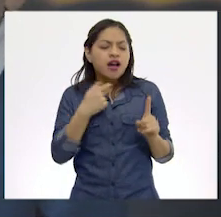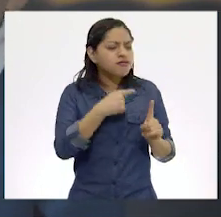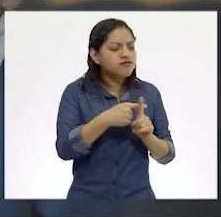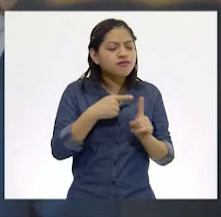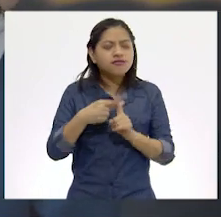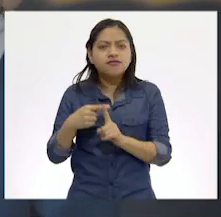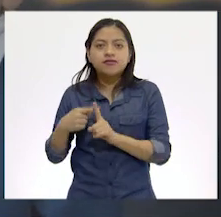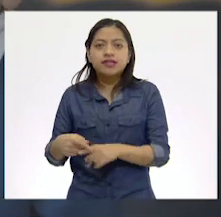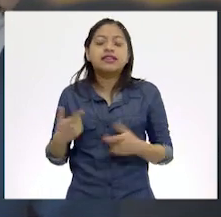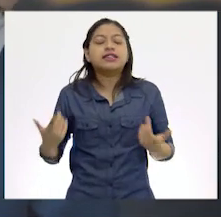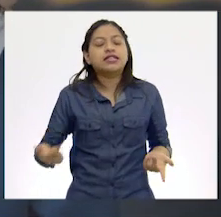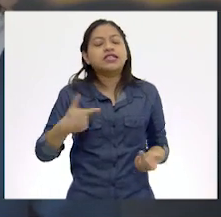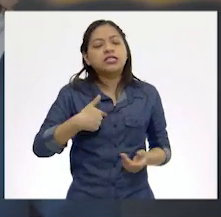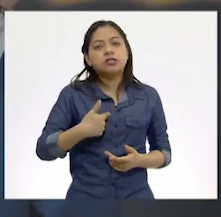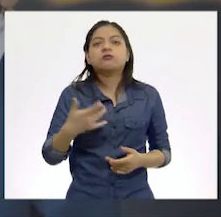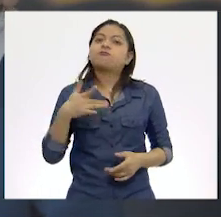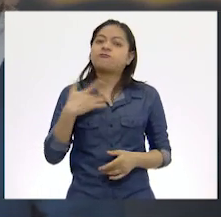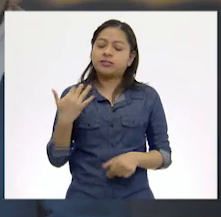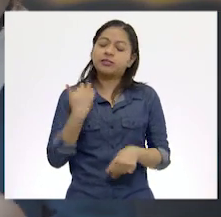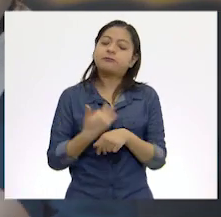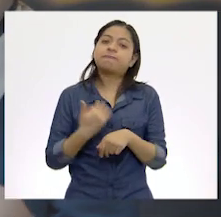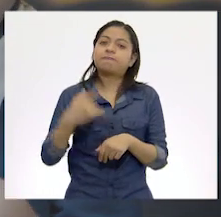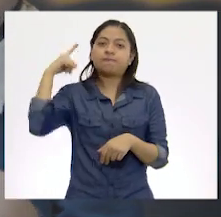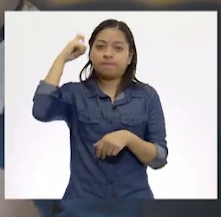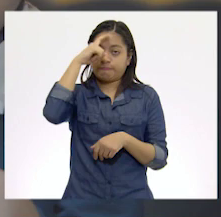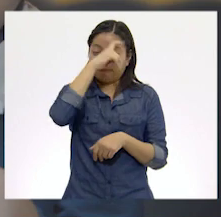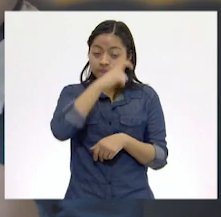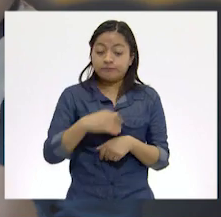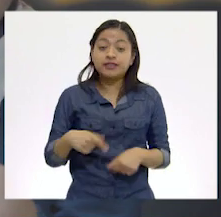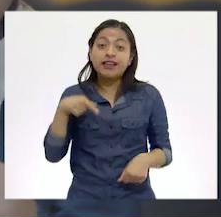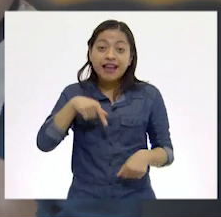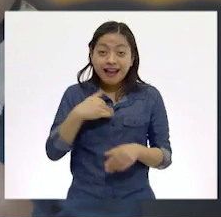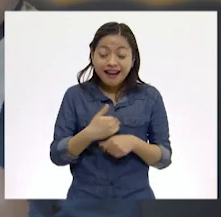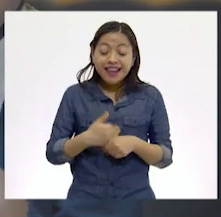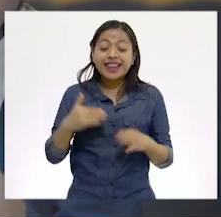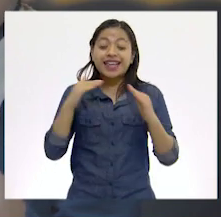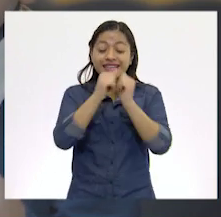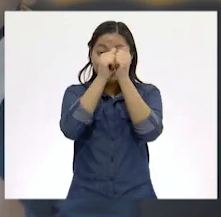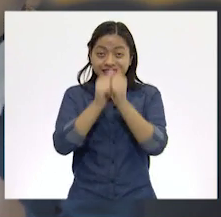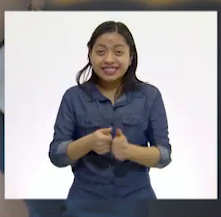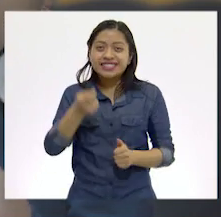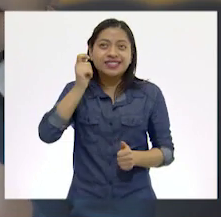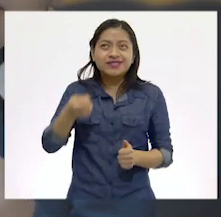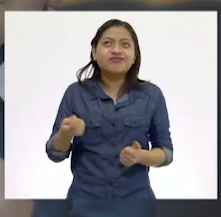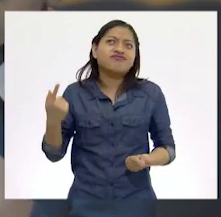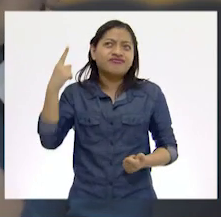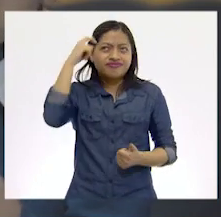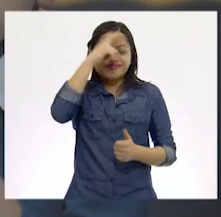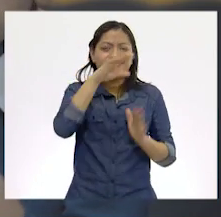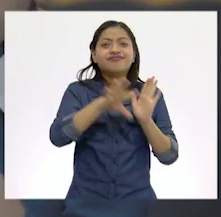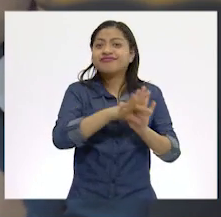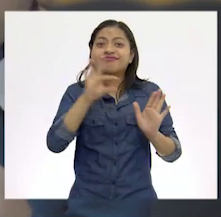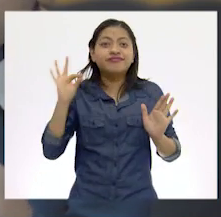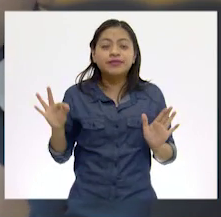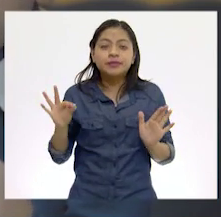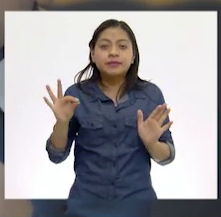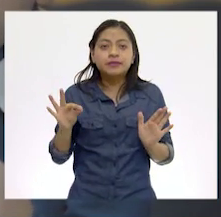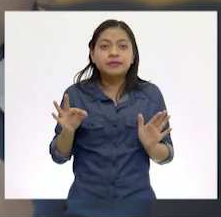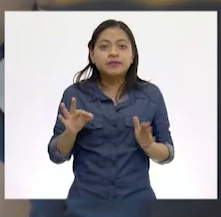Lo que se me ha hecho más difícil de estudiar en mi casa es pues